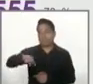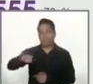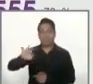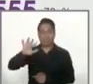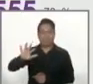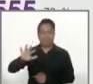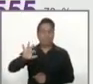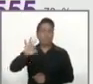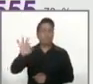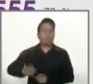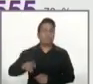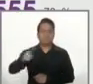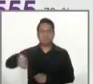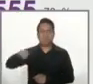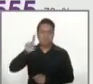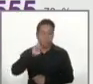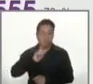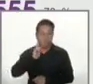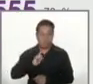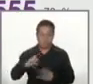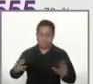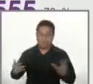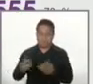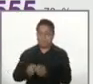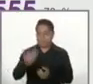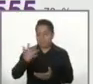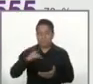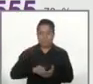45% restante ha sido en mujeres en un total de